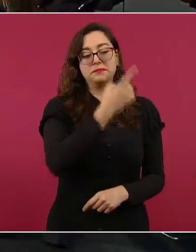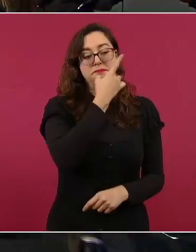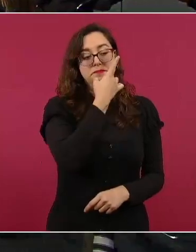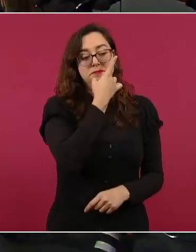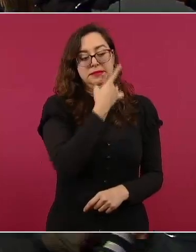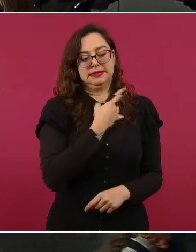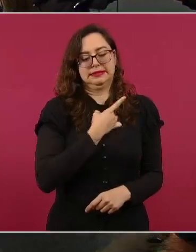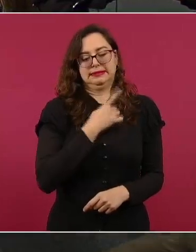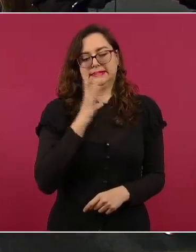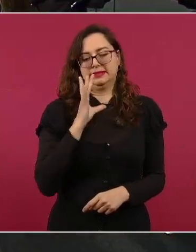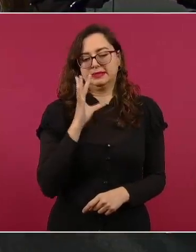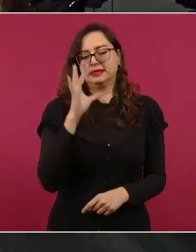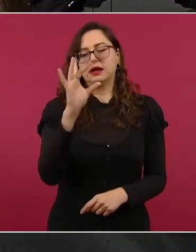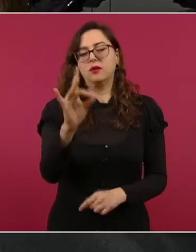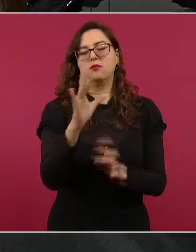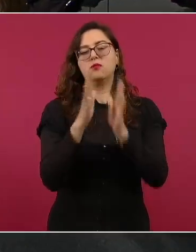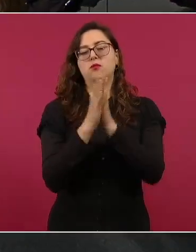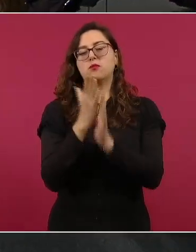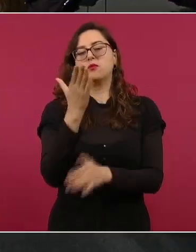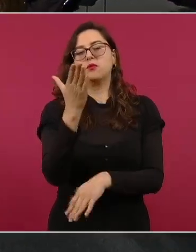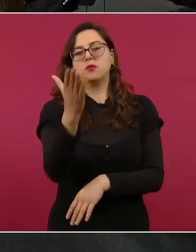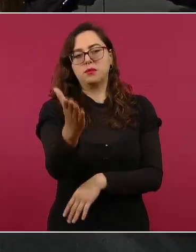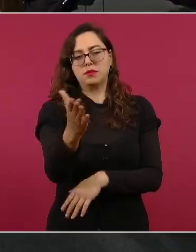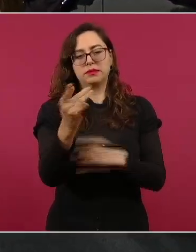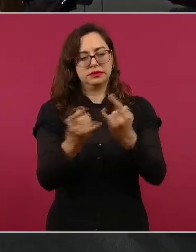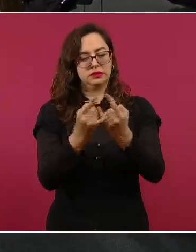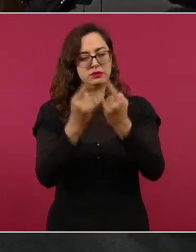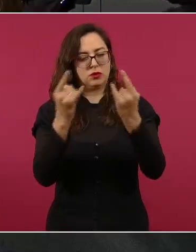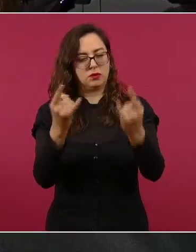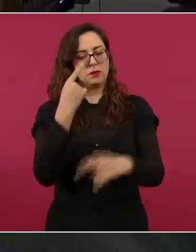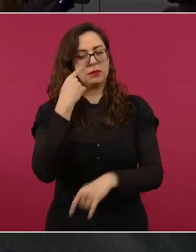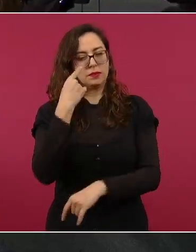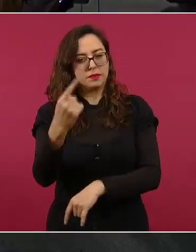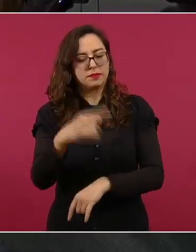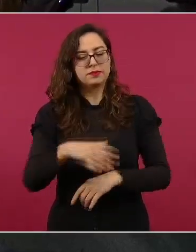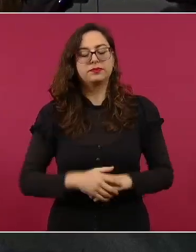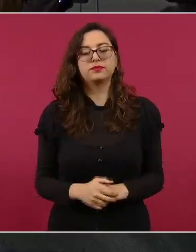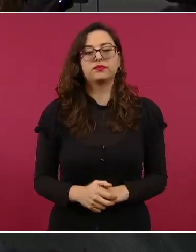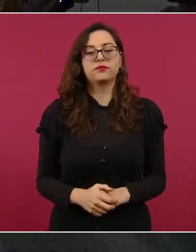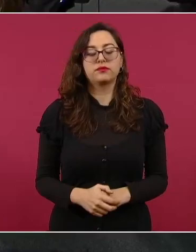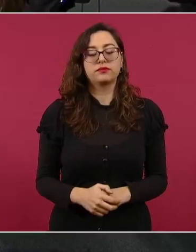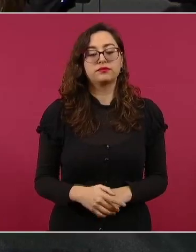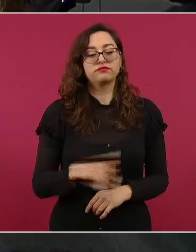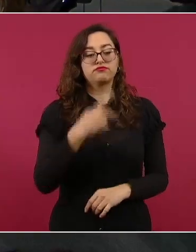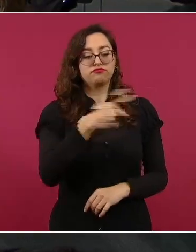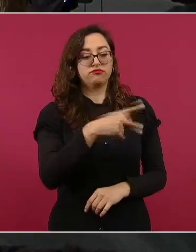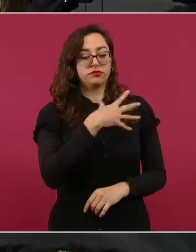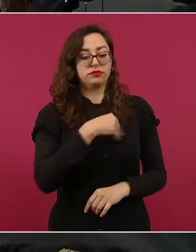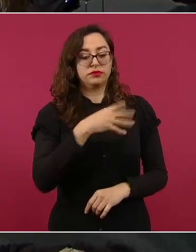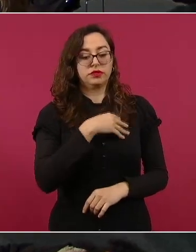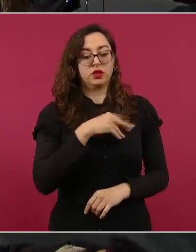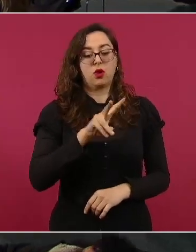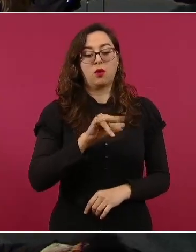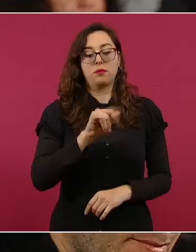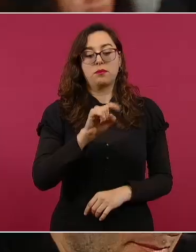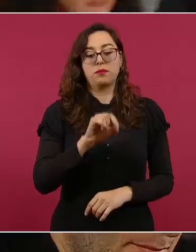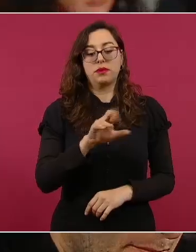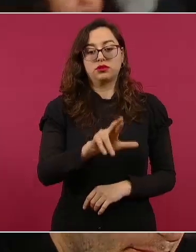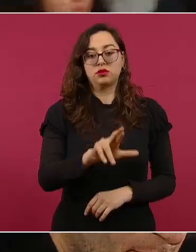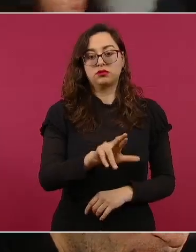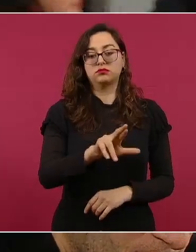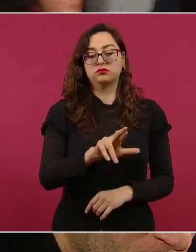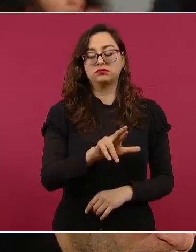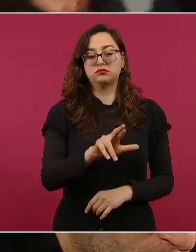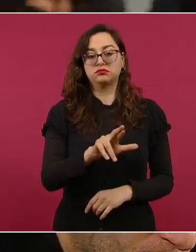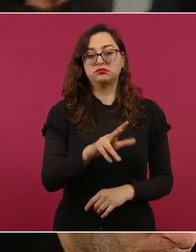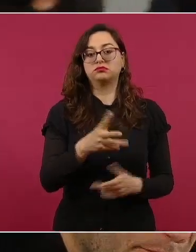extensiva esta solicitud. Hace más de 2 años le fabricaron un delito de secuestro a su hijo Víctor, que estuvo en el